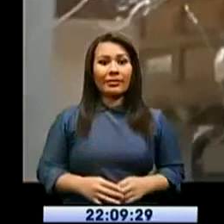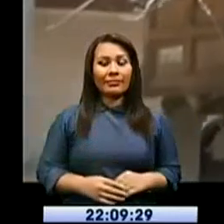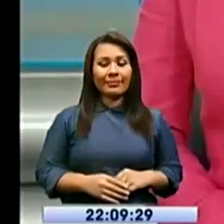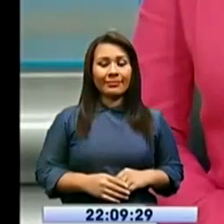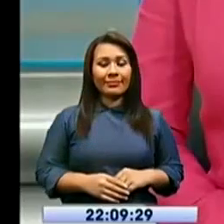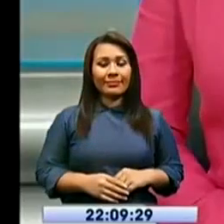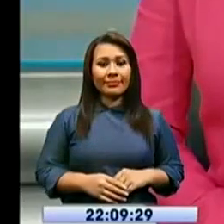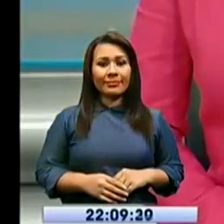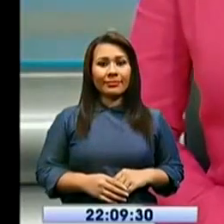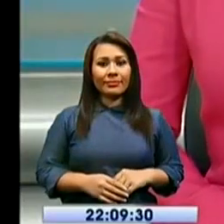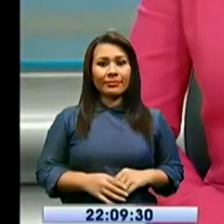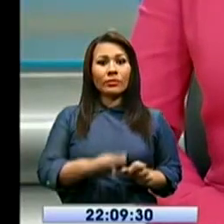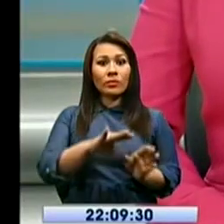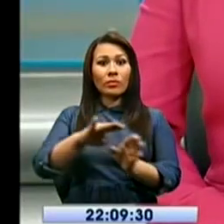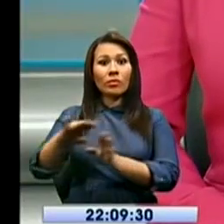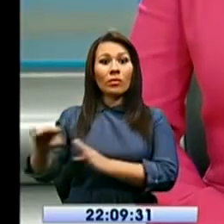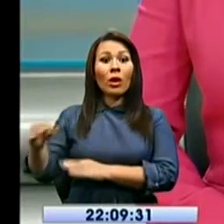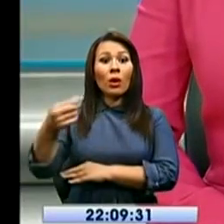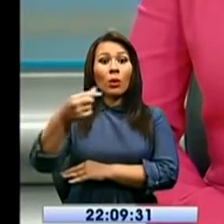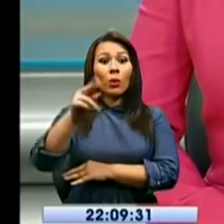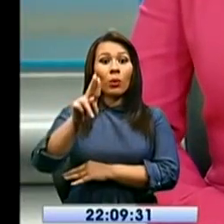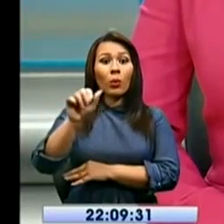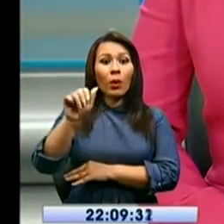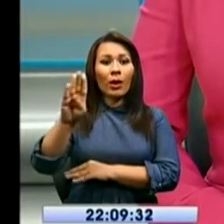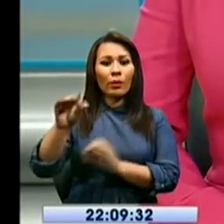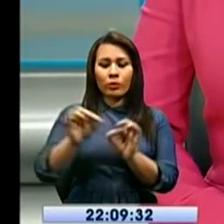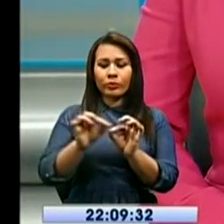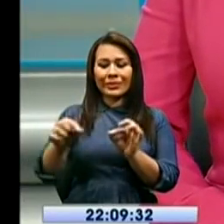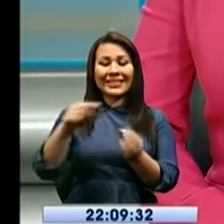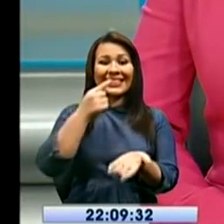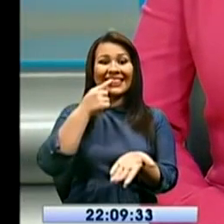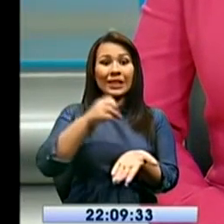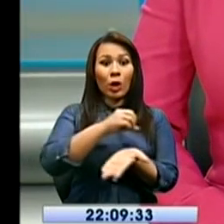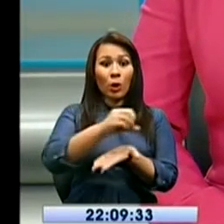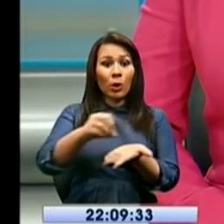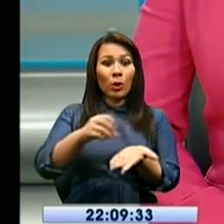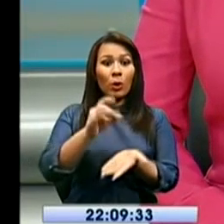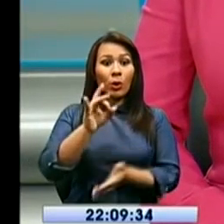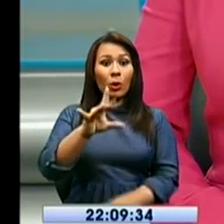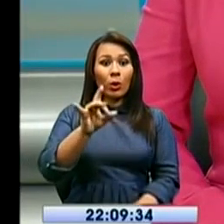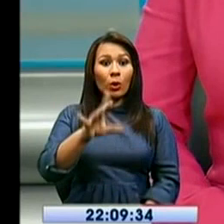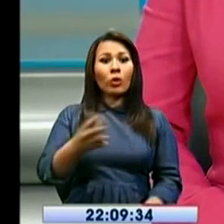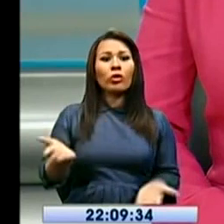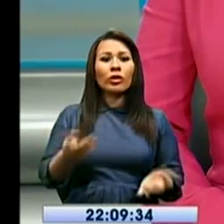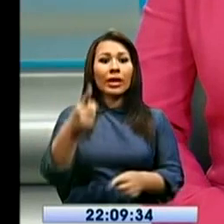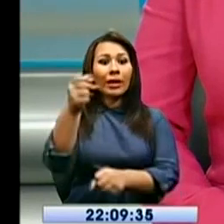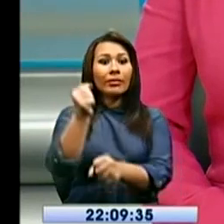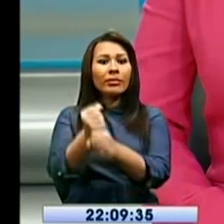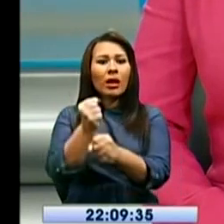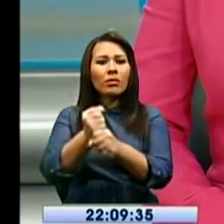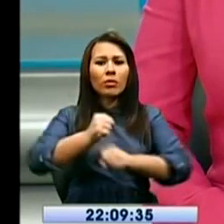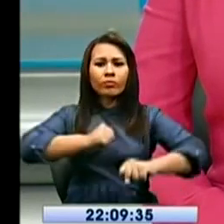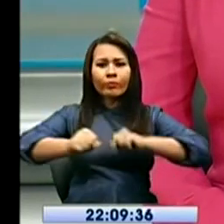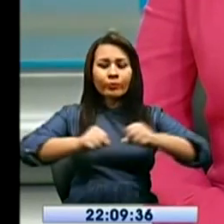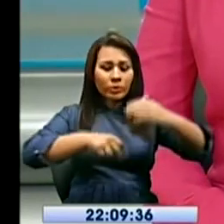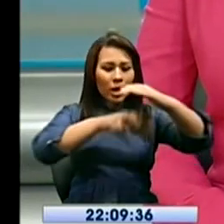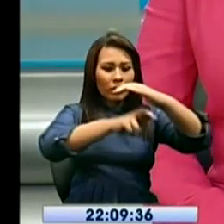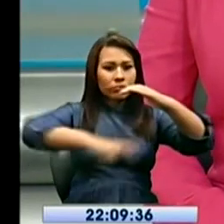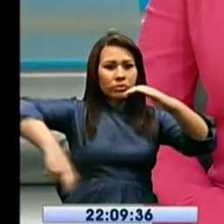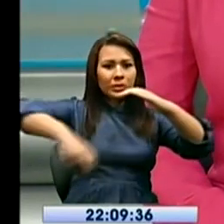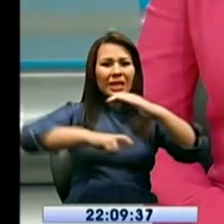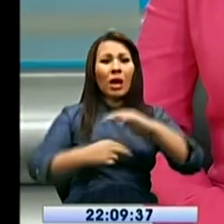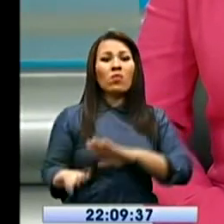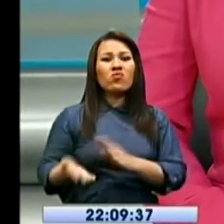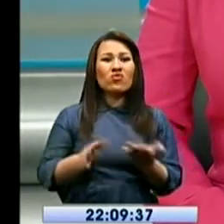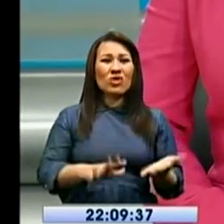Armendariz. En el Guabo, provincia de El Oro, dos hombres que se dedicaban al trabajo minero artesanal fallecieron aplastados